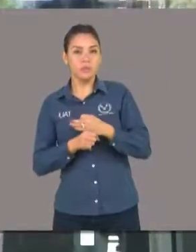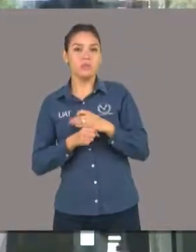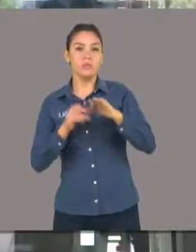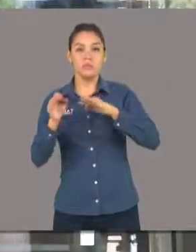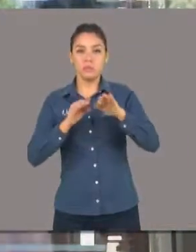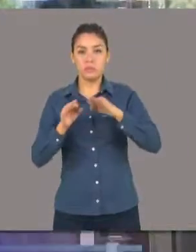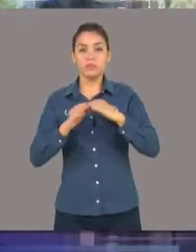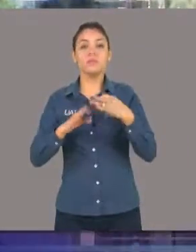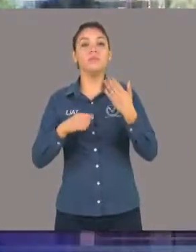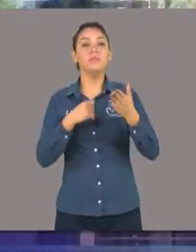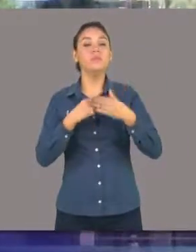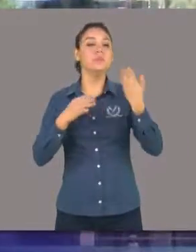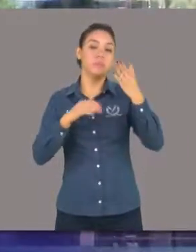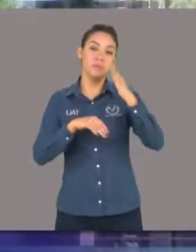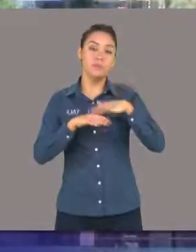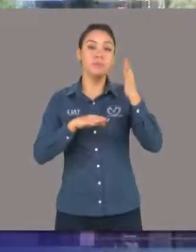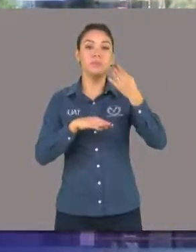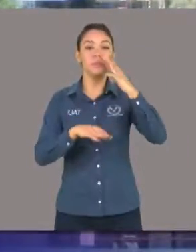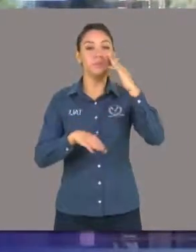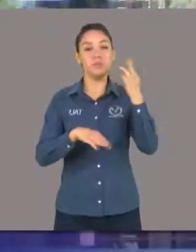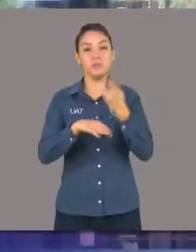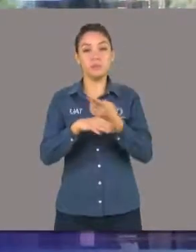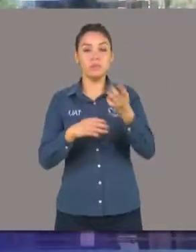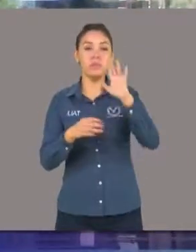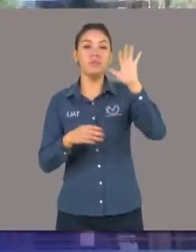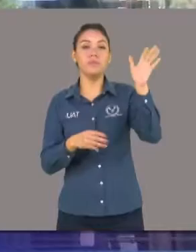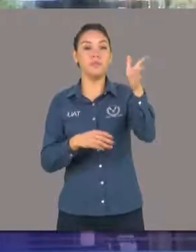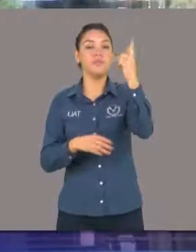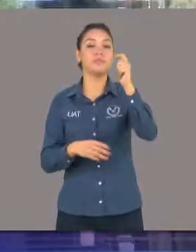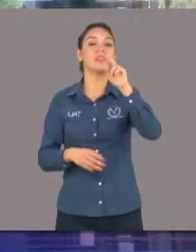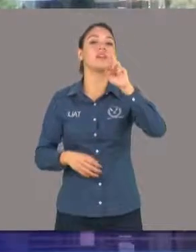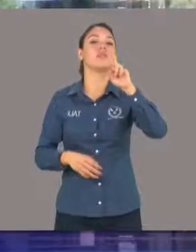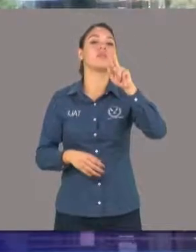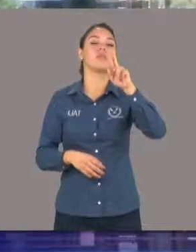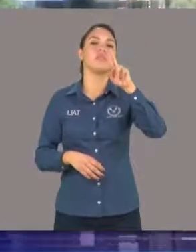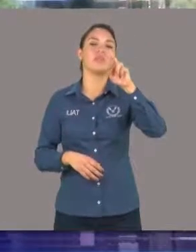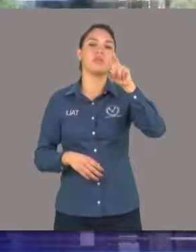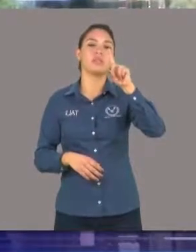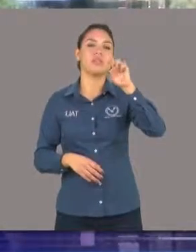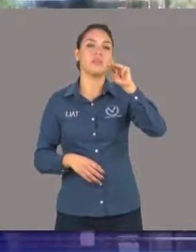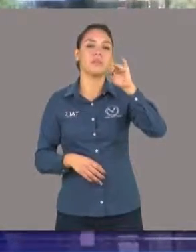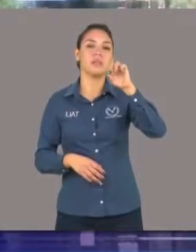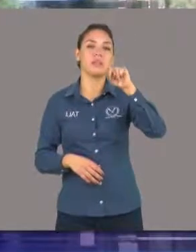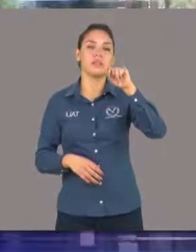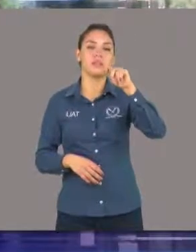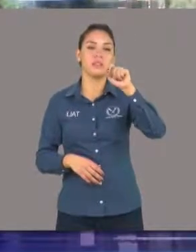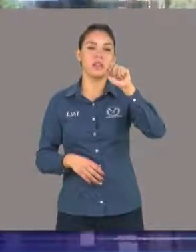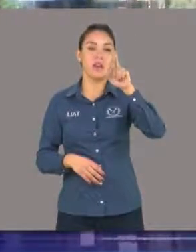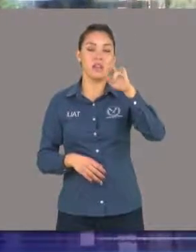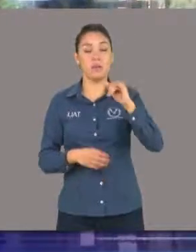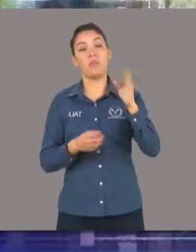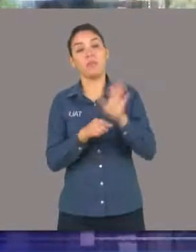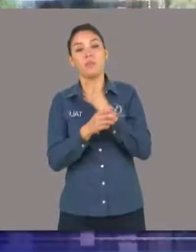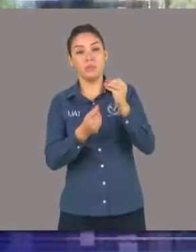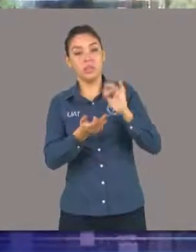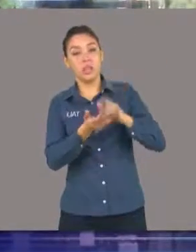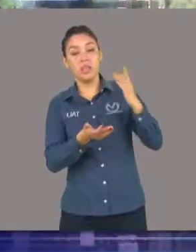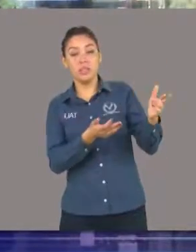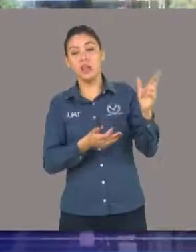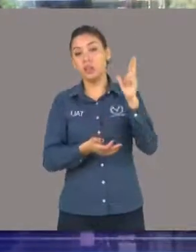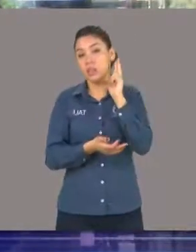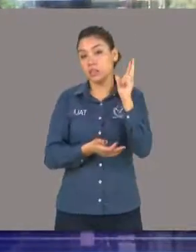para reactivar la maestría de tecnología agroalimentaria gracias al gran apoyo que tenemos de parte de los cuerpos